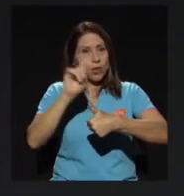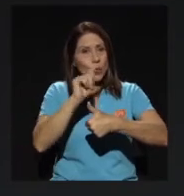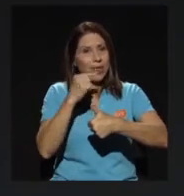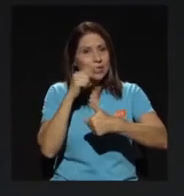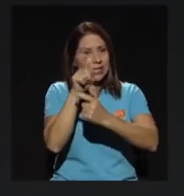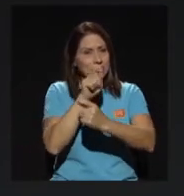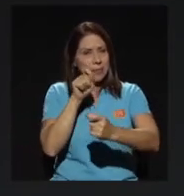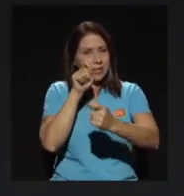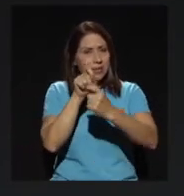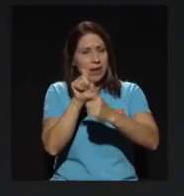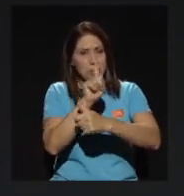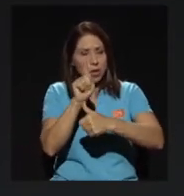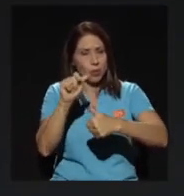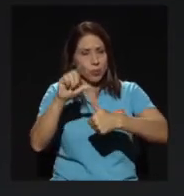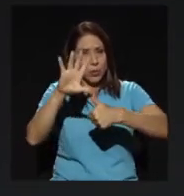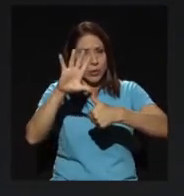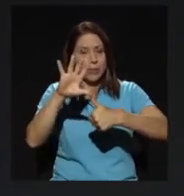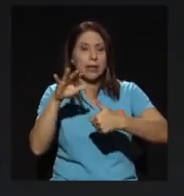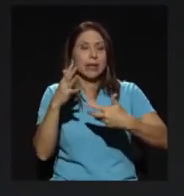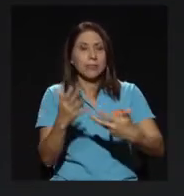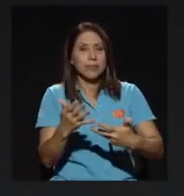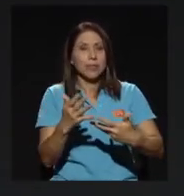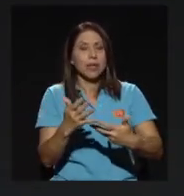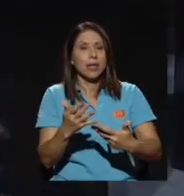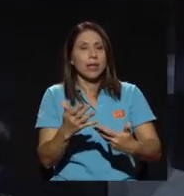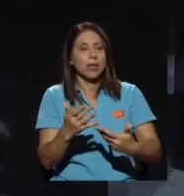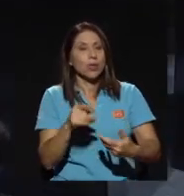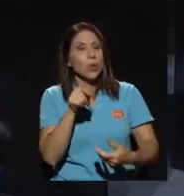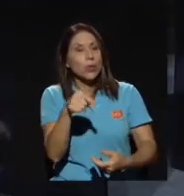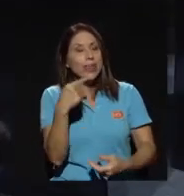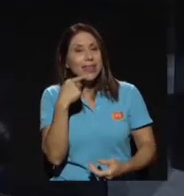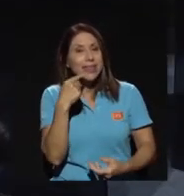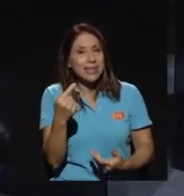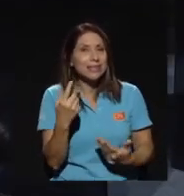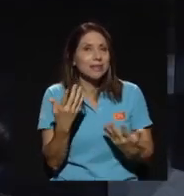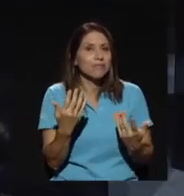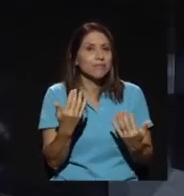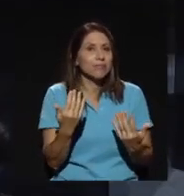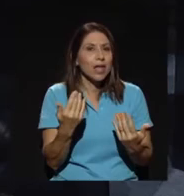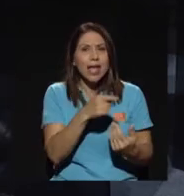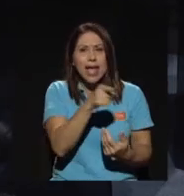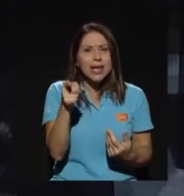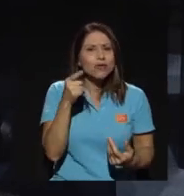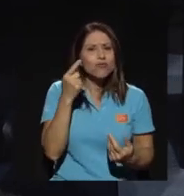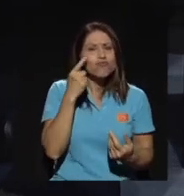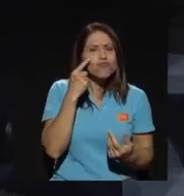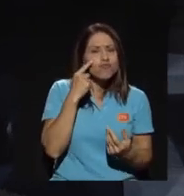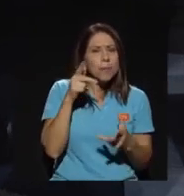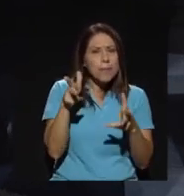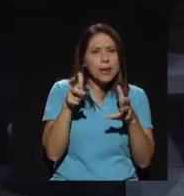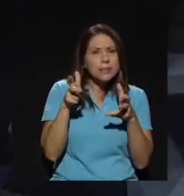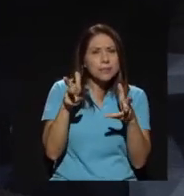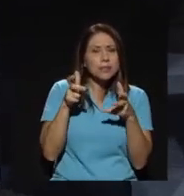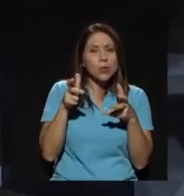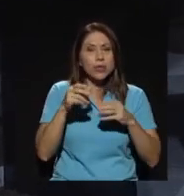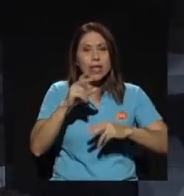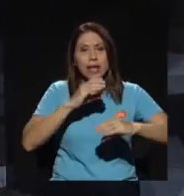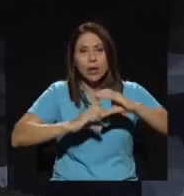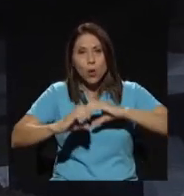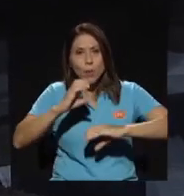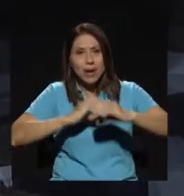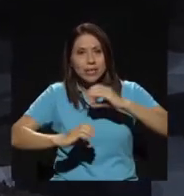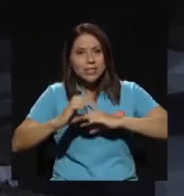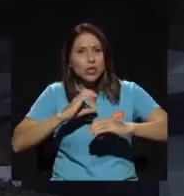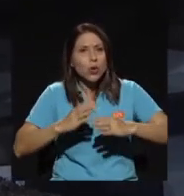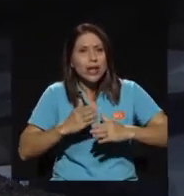no quiero hacerlo y donde dice tienen la percepción de que el comercio es lo